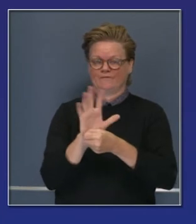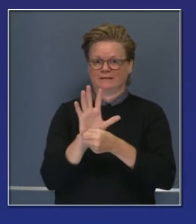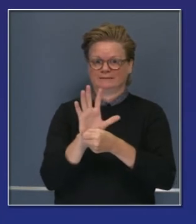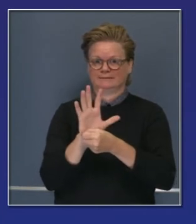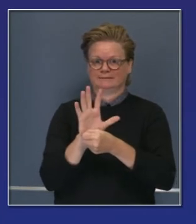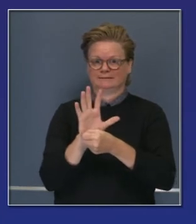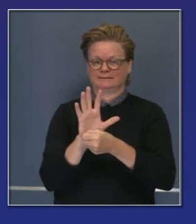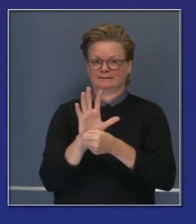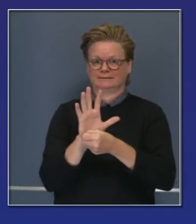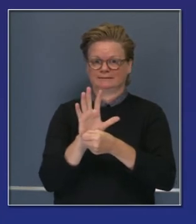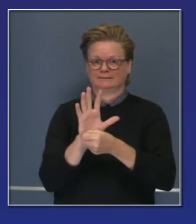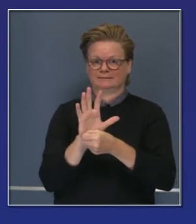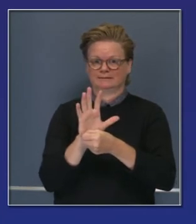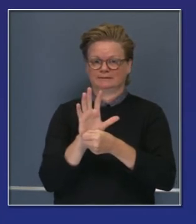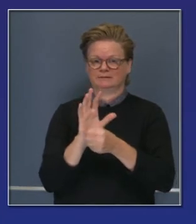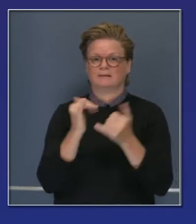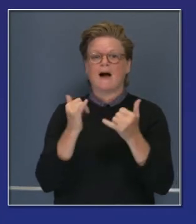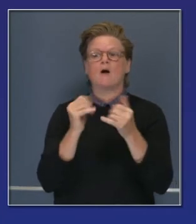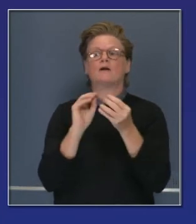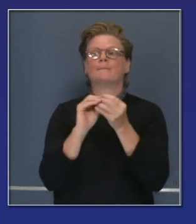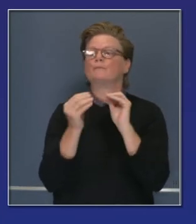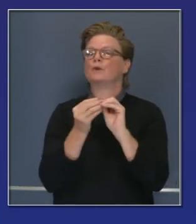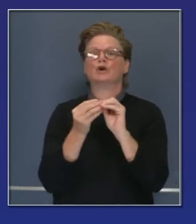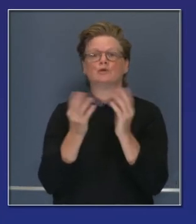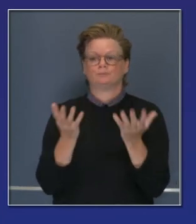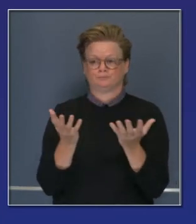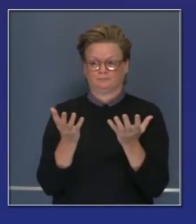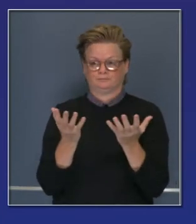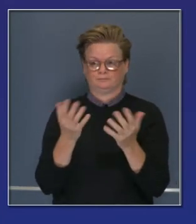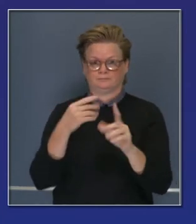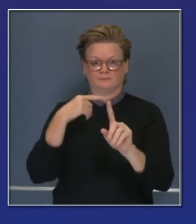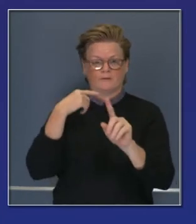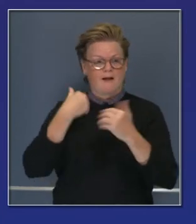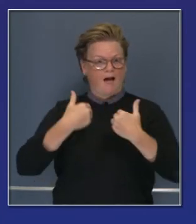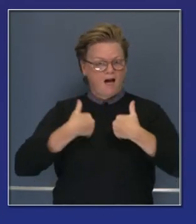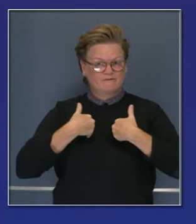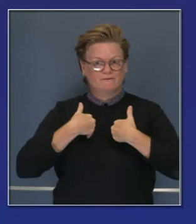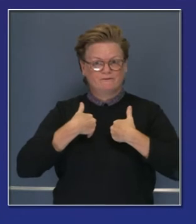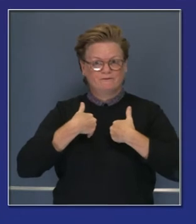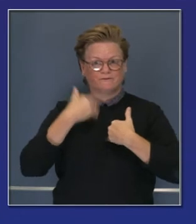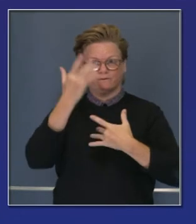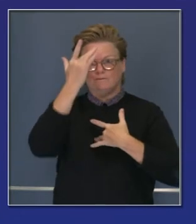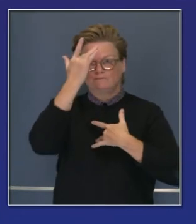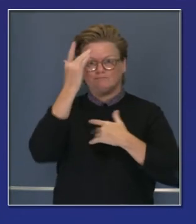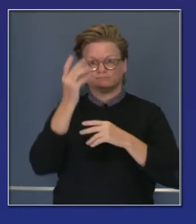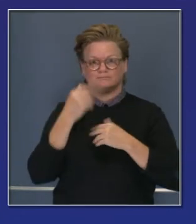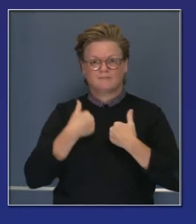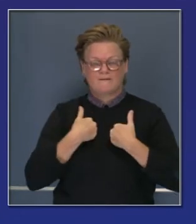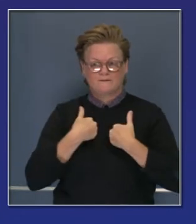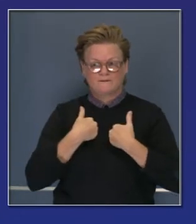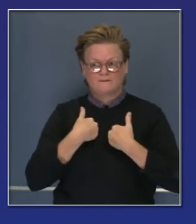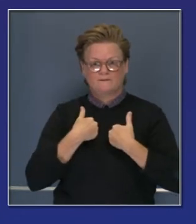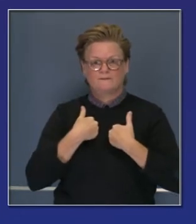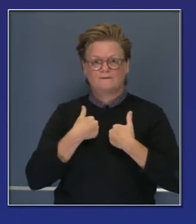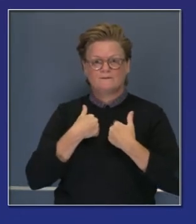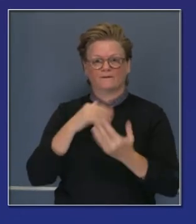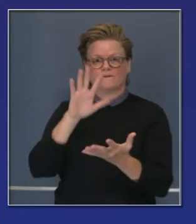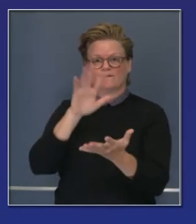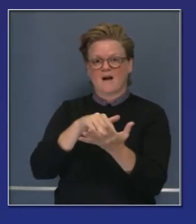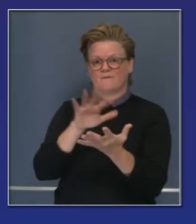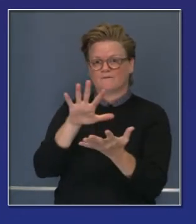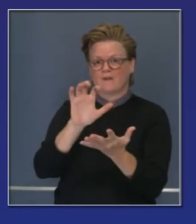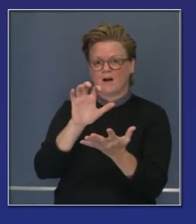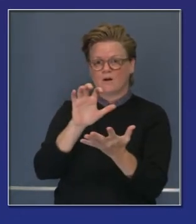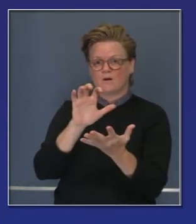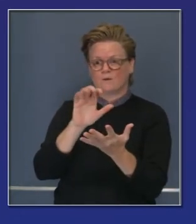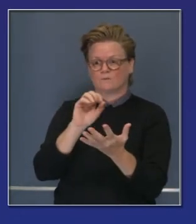están familiarizados con este tipo de transparencia, la cifra actual y la cifra de los últimos 7 días. Es